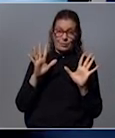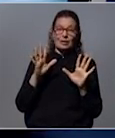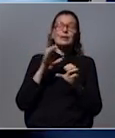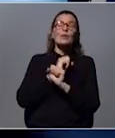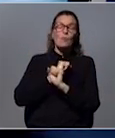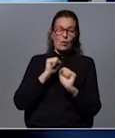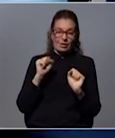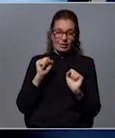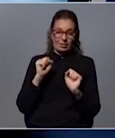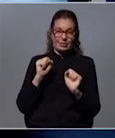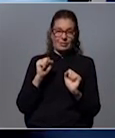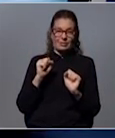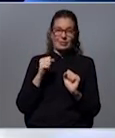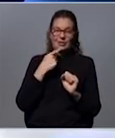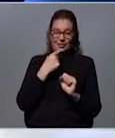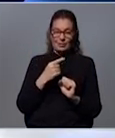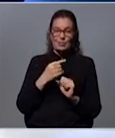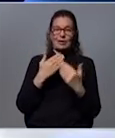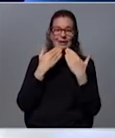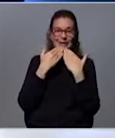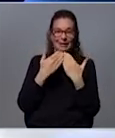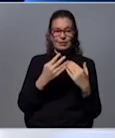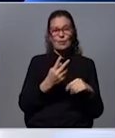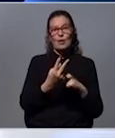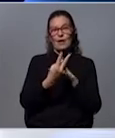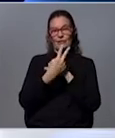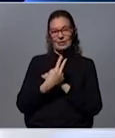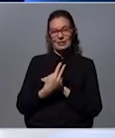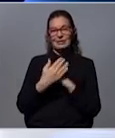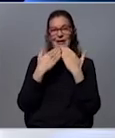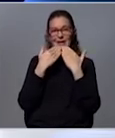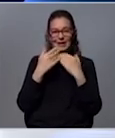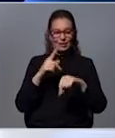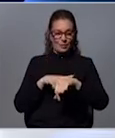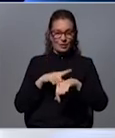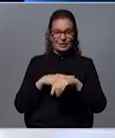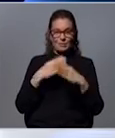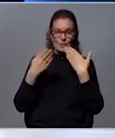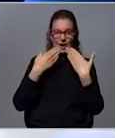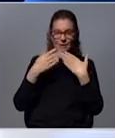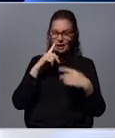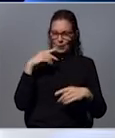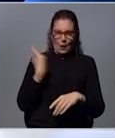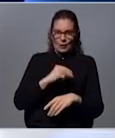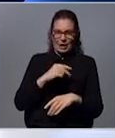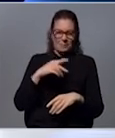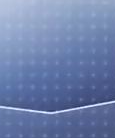puede de manera mos gracias por la visita de ciudades gracias por la tiempo para hablar corriente